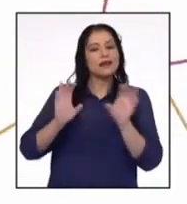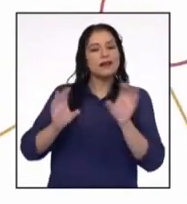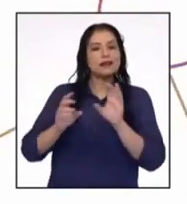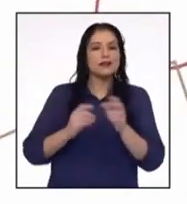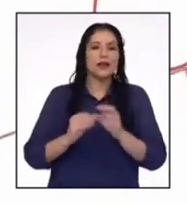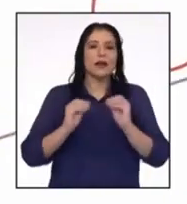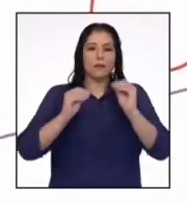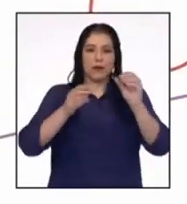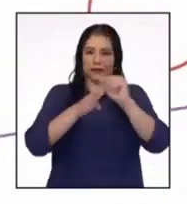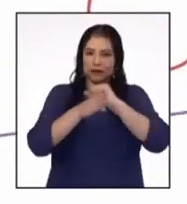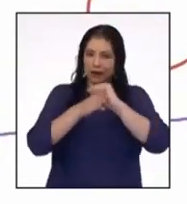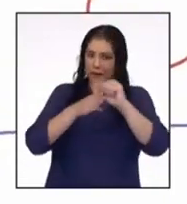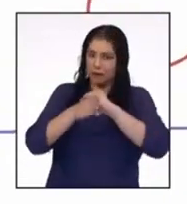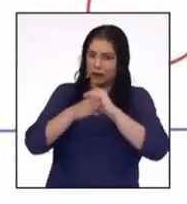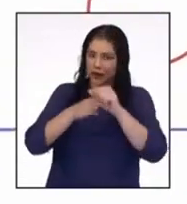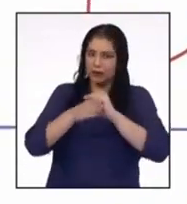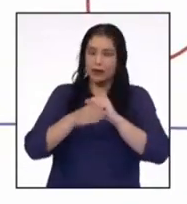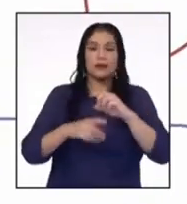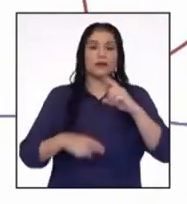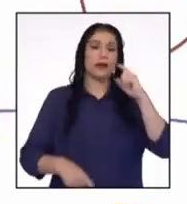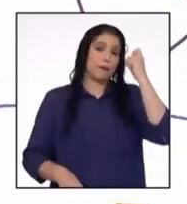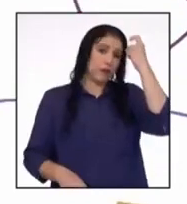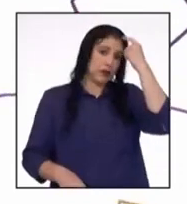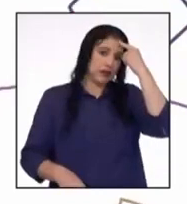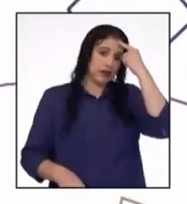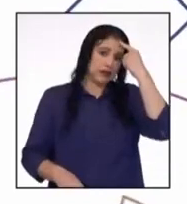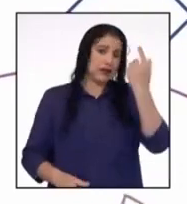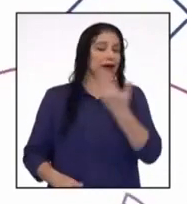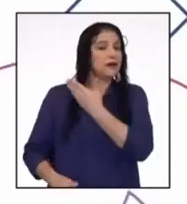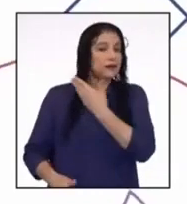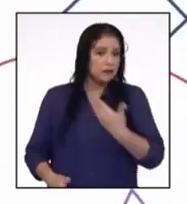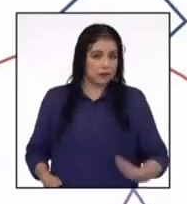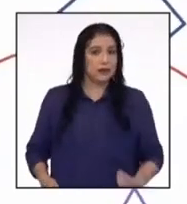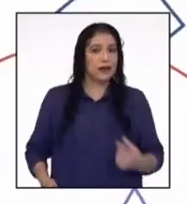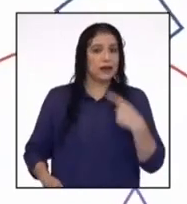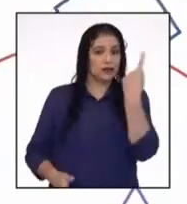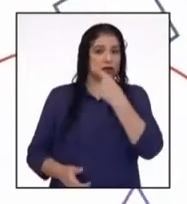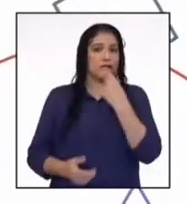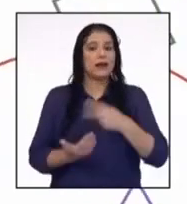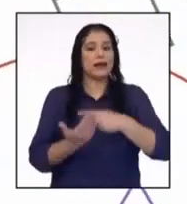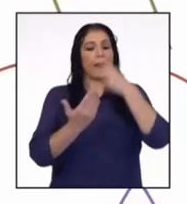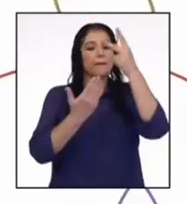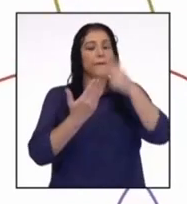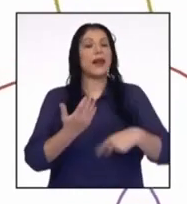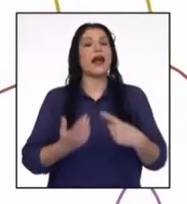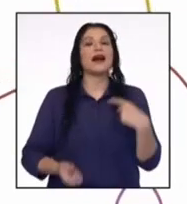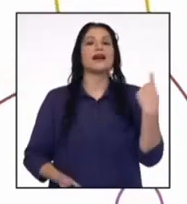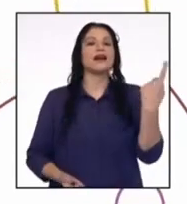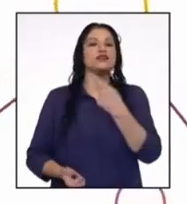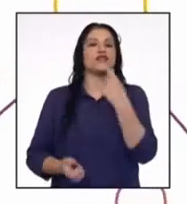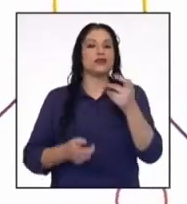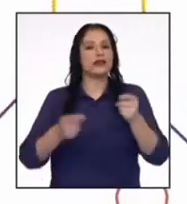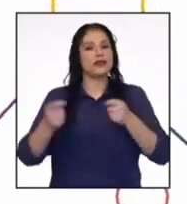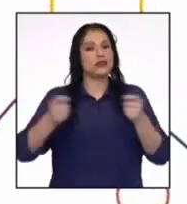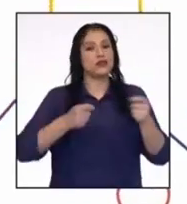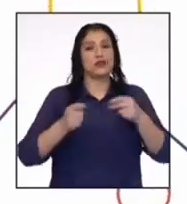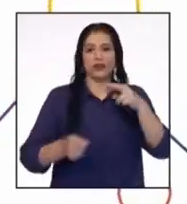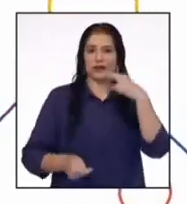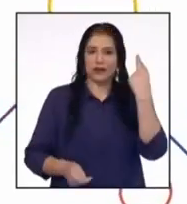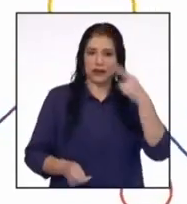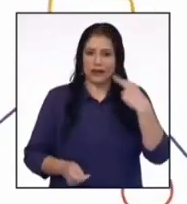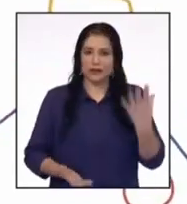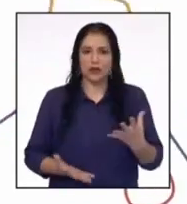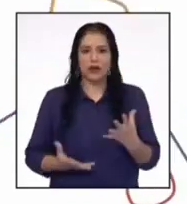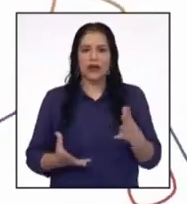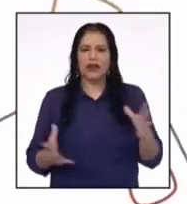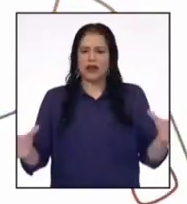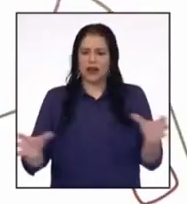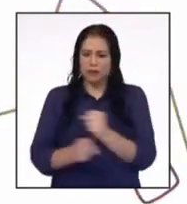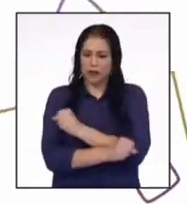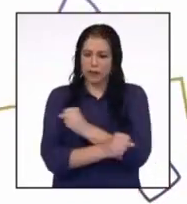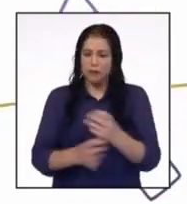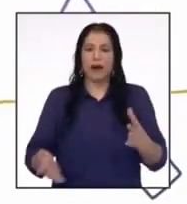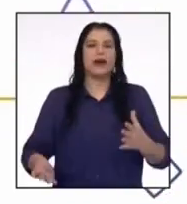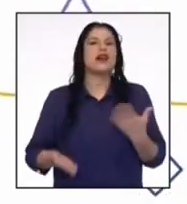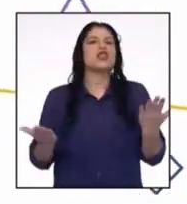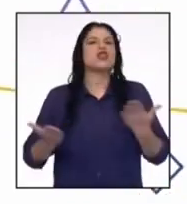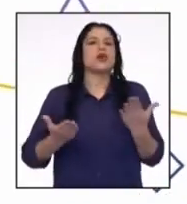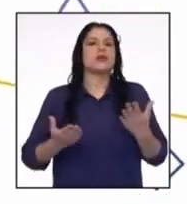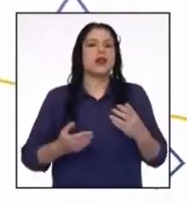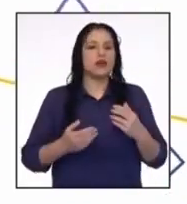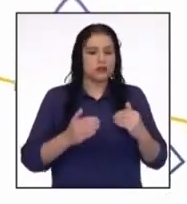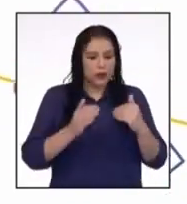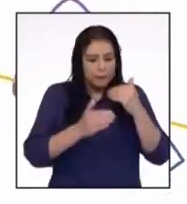e implementación de la Política Nacional y el Plan Nacional de Gestión del Riesgo de Desastres en